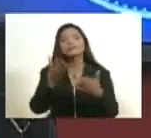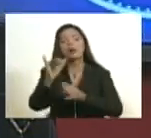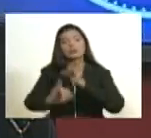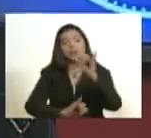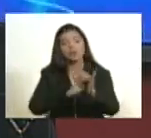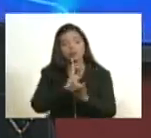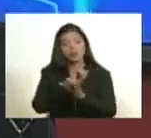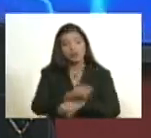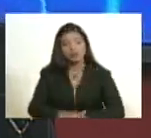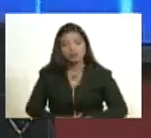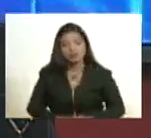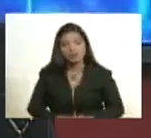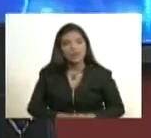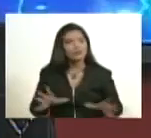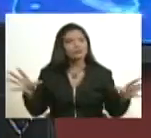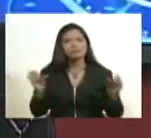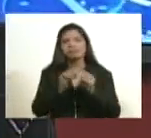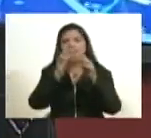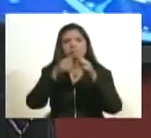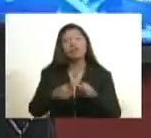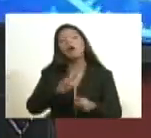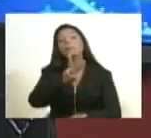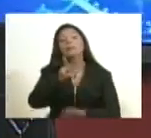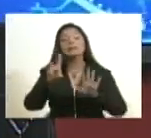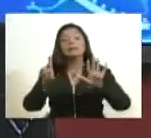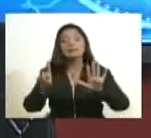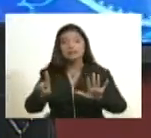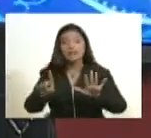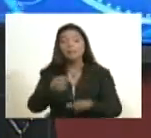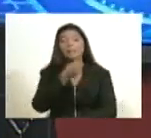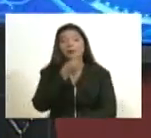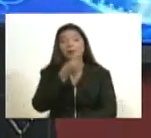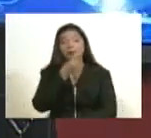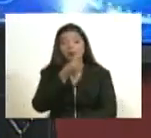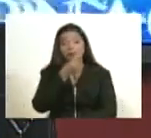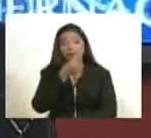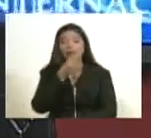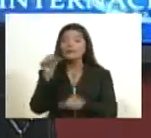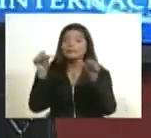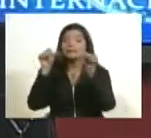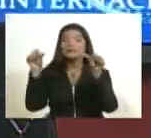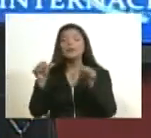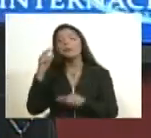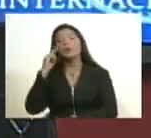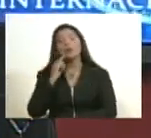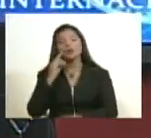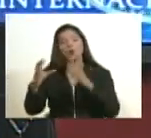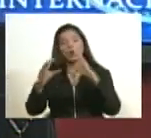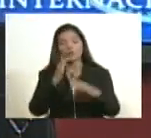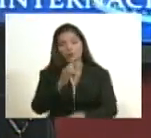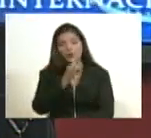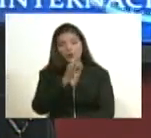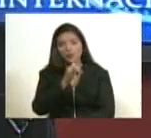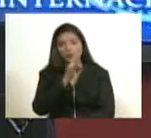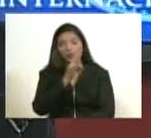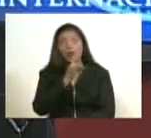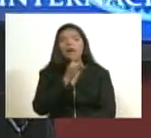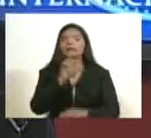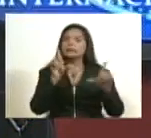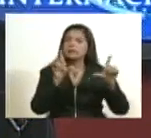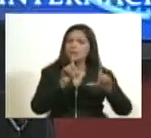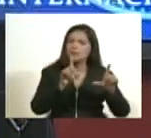internacional. Tenemos un total de 26 medios de comunicación, entre medios del Sistema Bolivariano de Comunicación e Información, medios